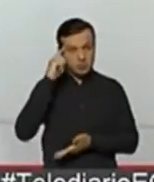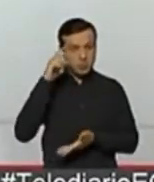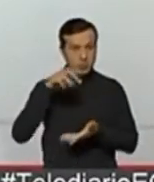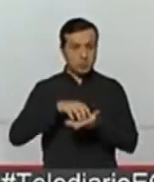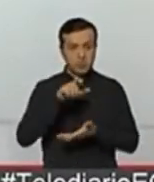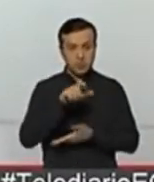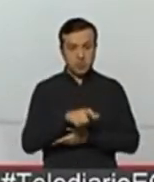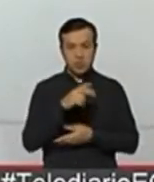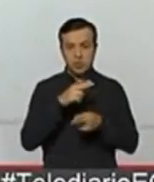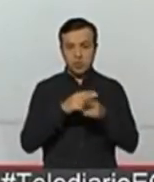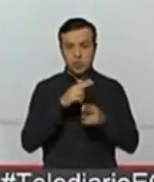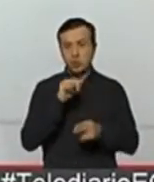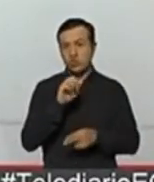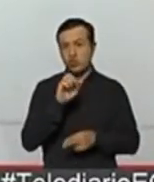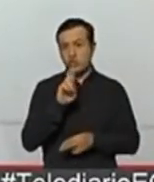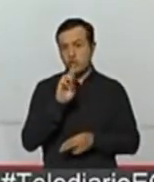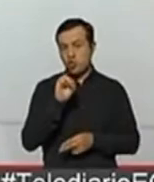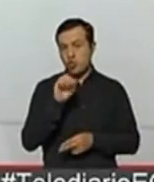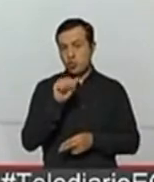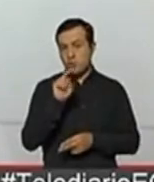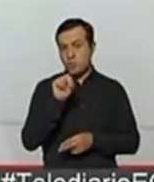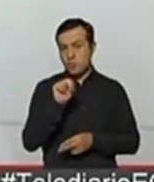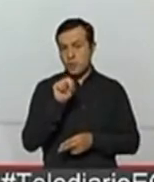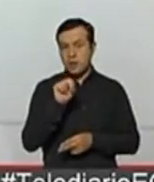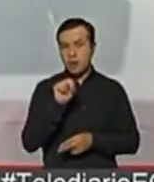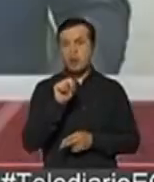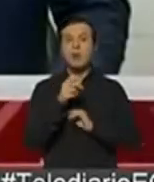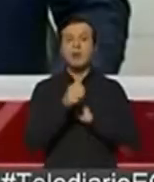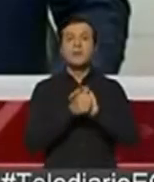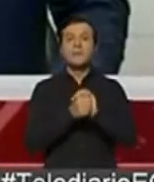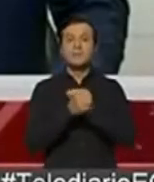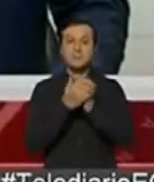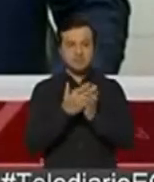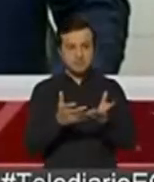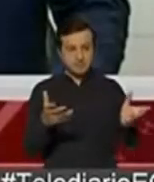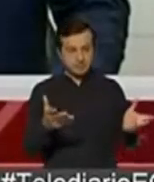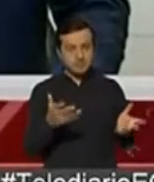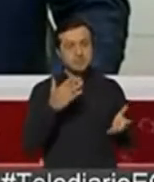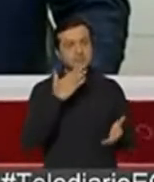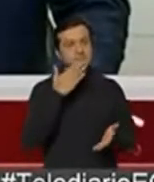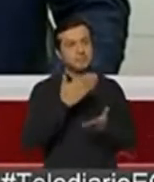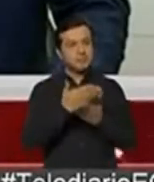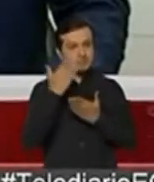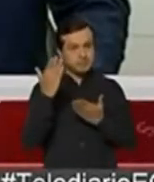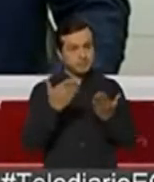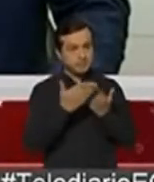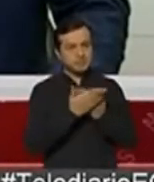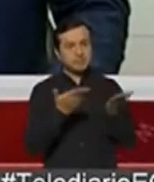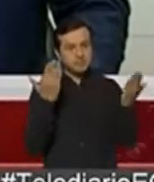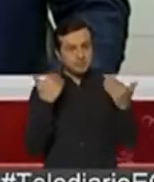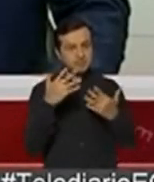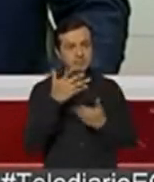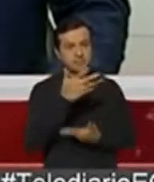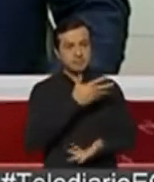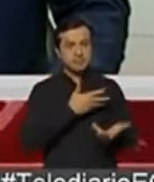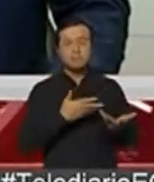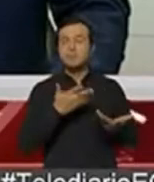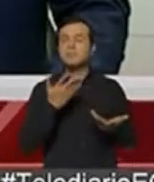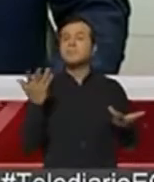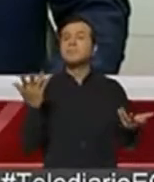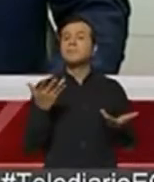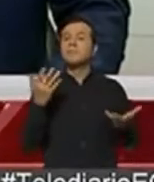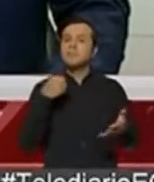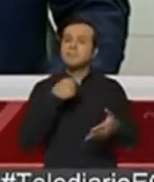Norman Ray, quien nos acompaña desde la ciudad de Guayaquil. Muy buenos días, gracias por estar el día de hoy con nosotros. ¿Cuáles son